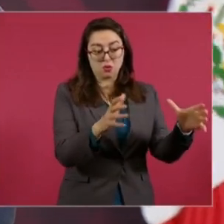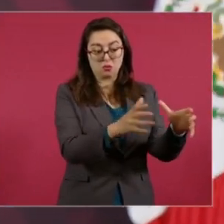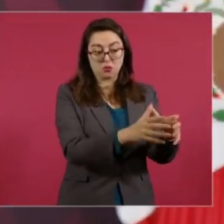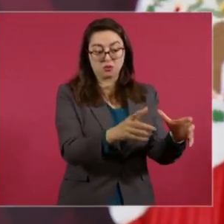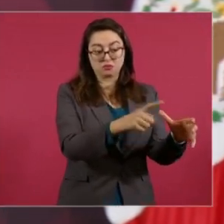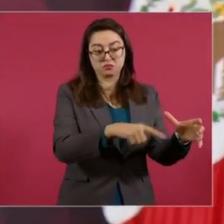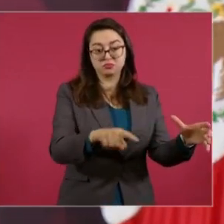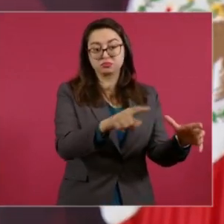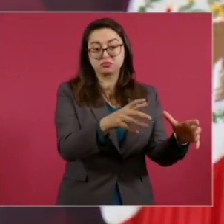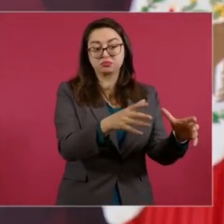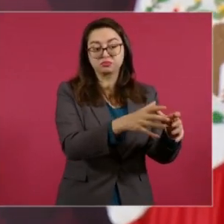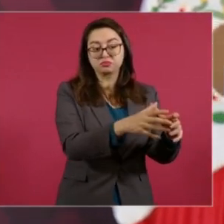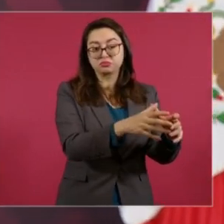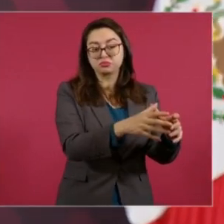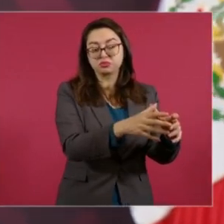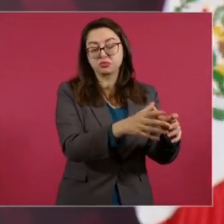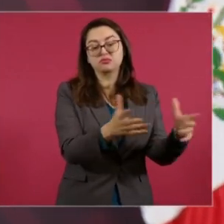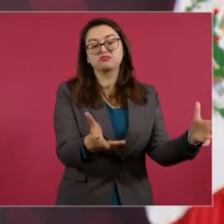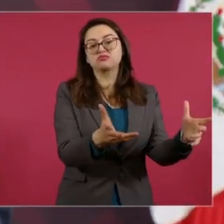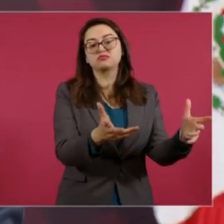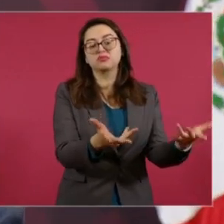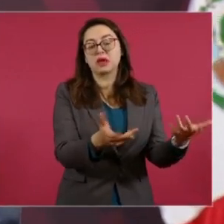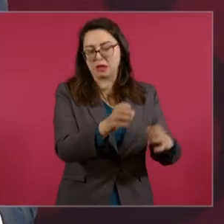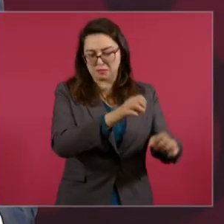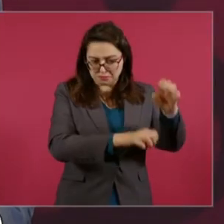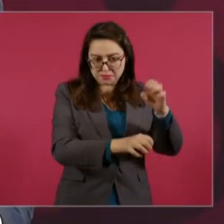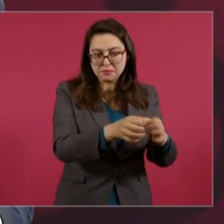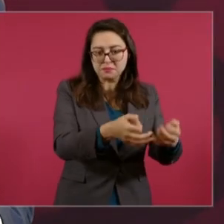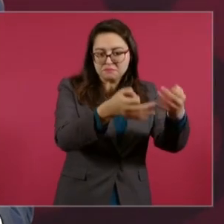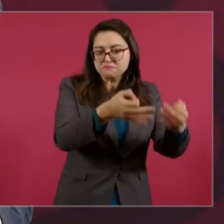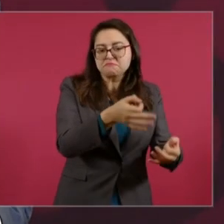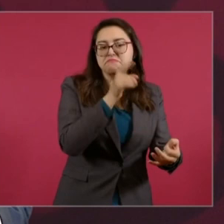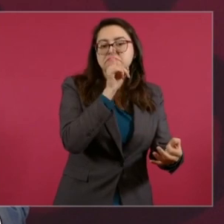estaban acostumbrados a hacer negocios fáciles